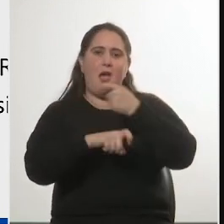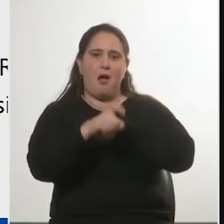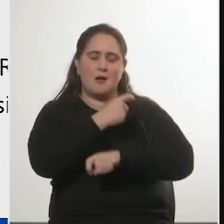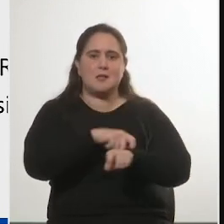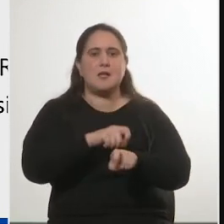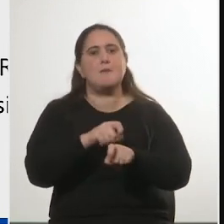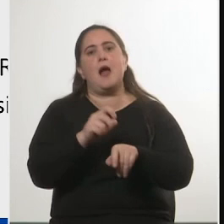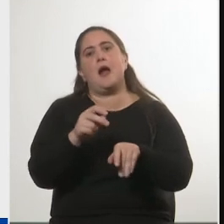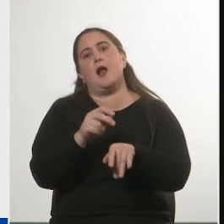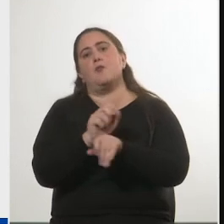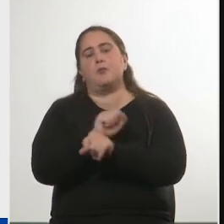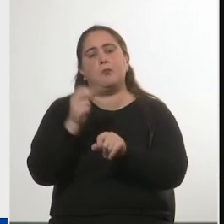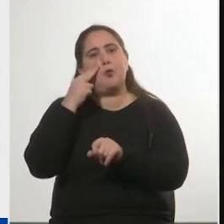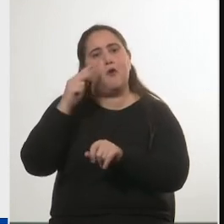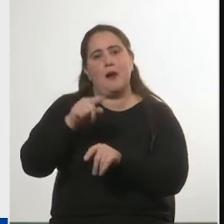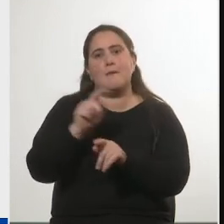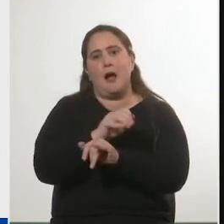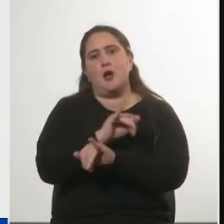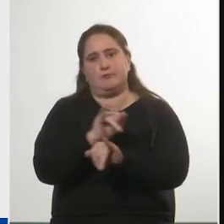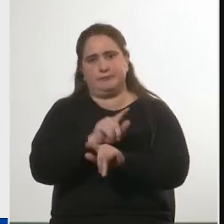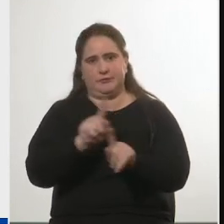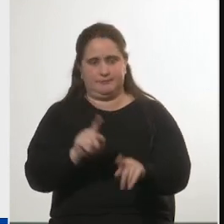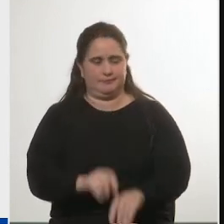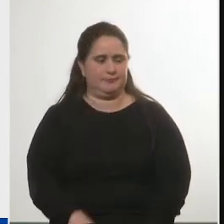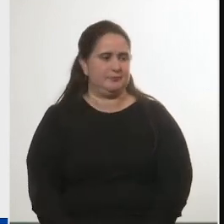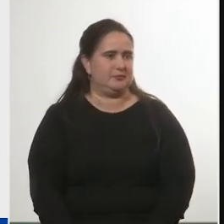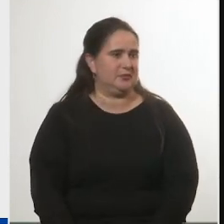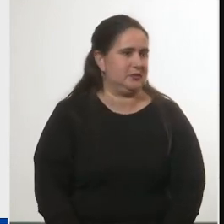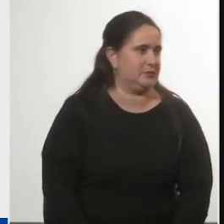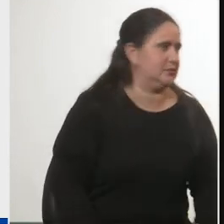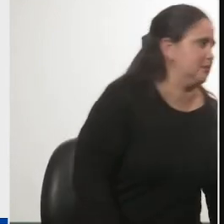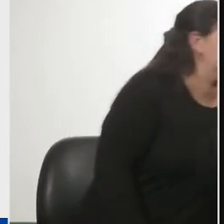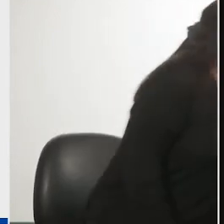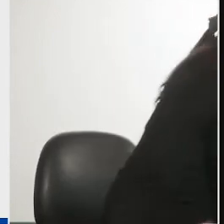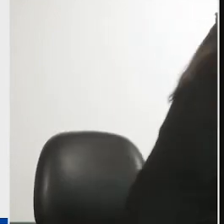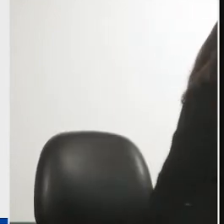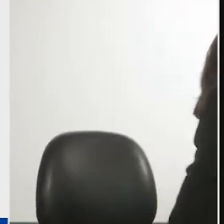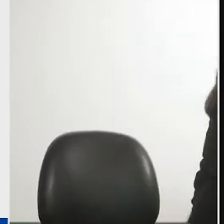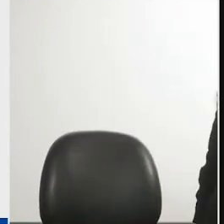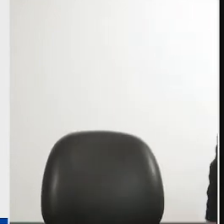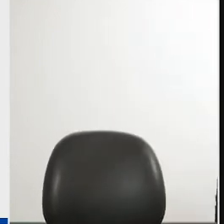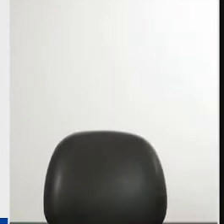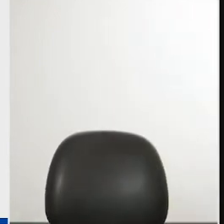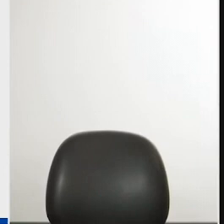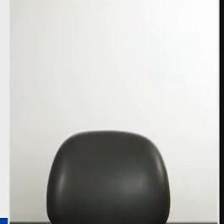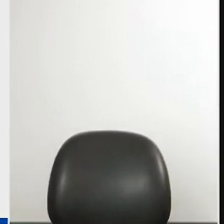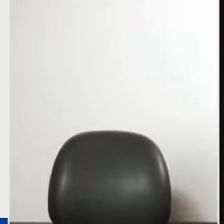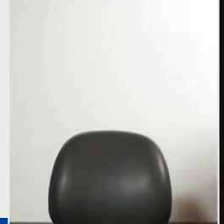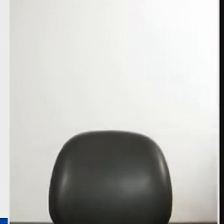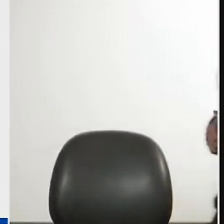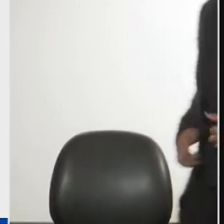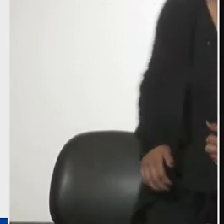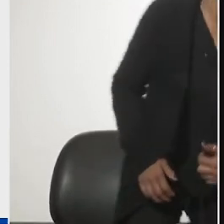atención sanitaria. El día 2 del 3 se mantiene una reunión con el Fondo Nacional de Recursos del Ministerio de Salud Pública.